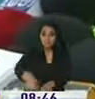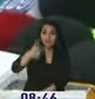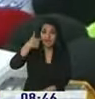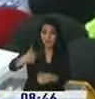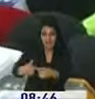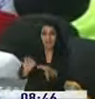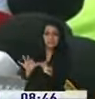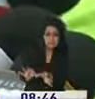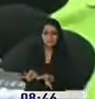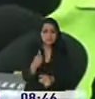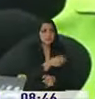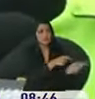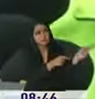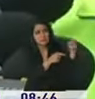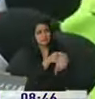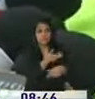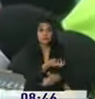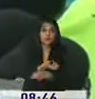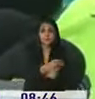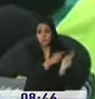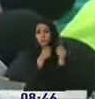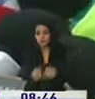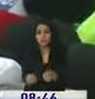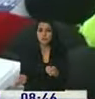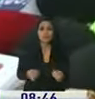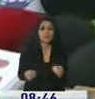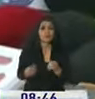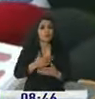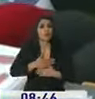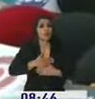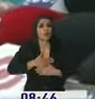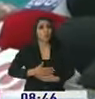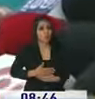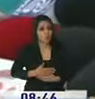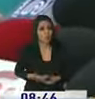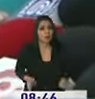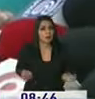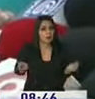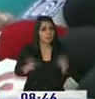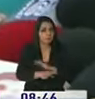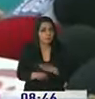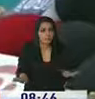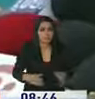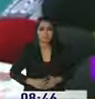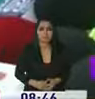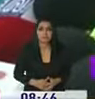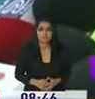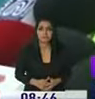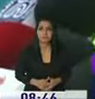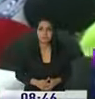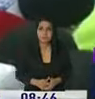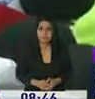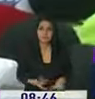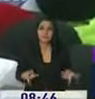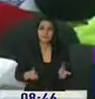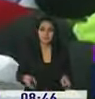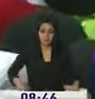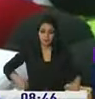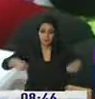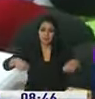asistir o que asista personal de la casaca roja, quien controló la combustión del cilindro de gas y de unos canazos